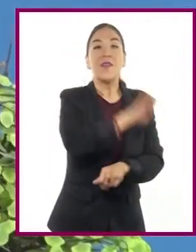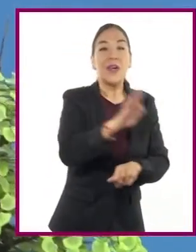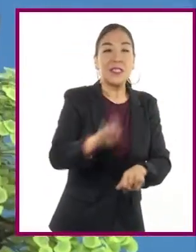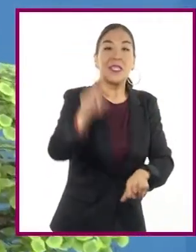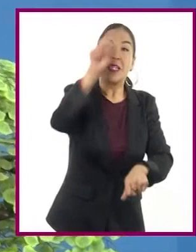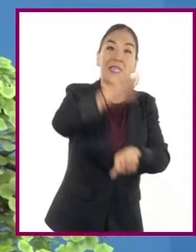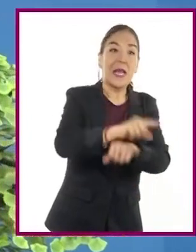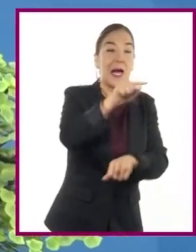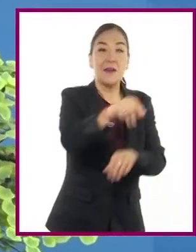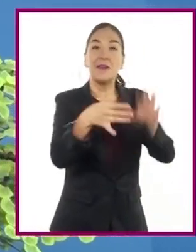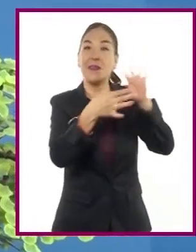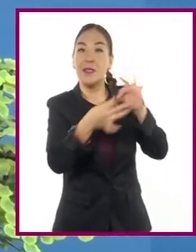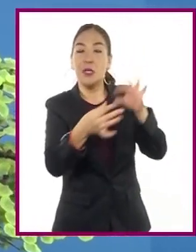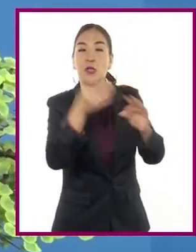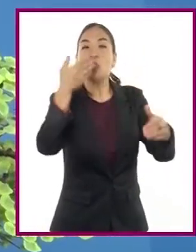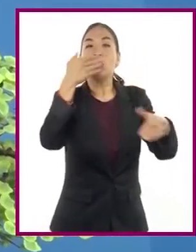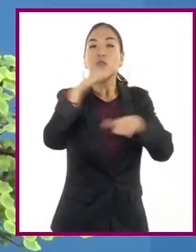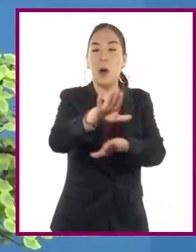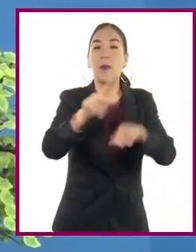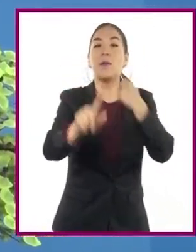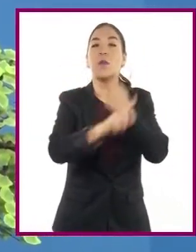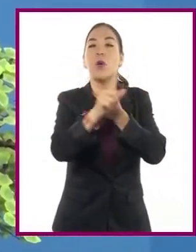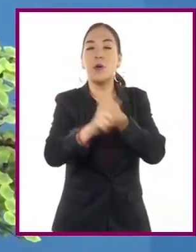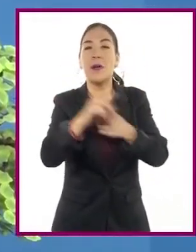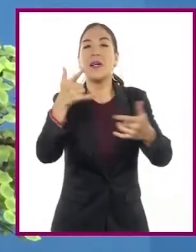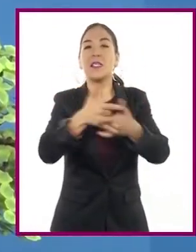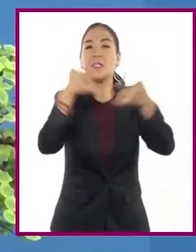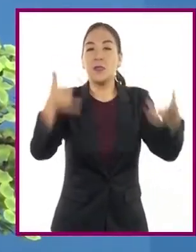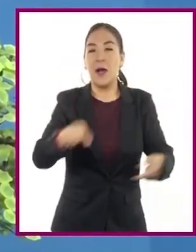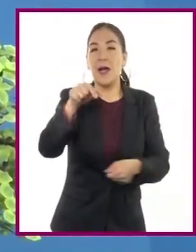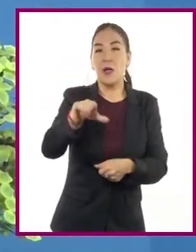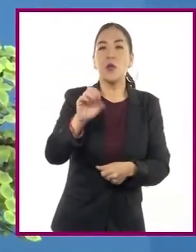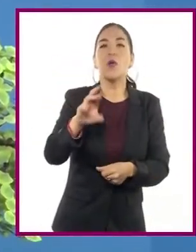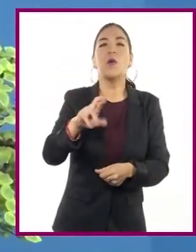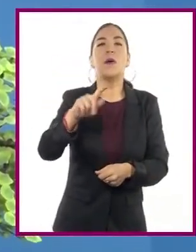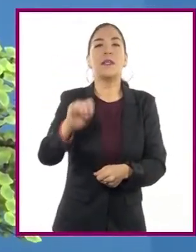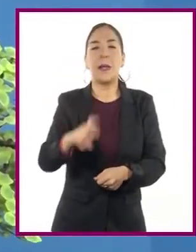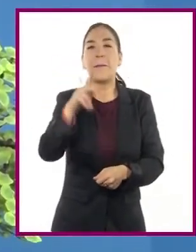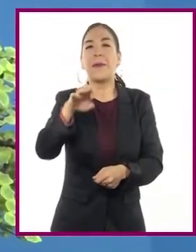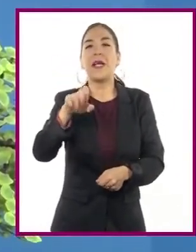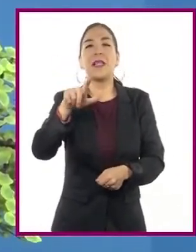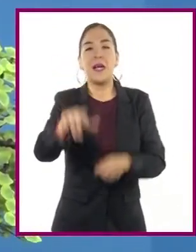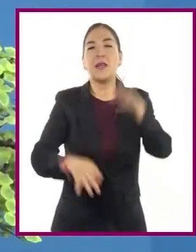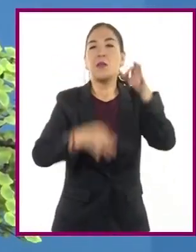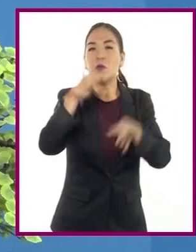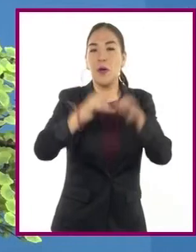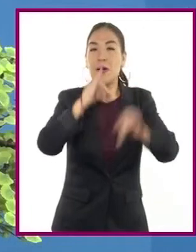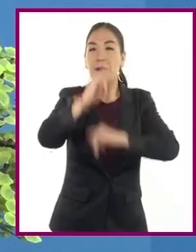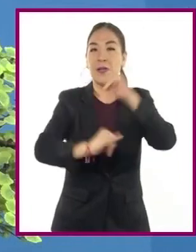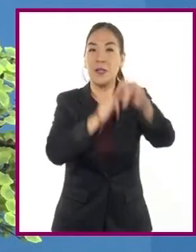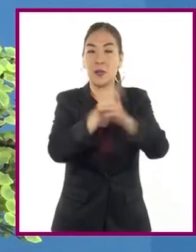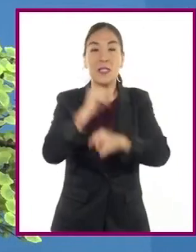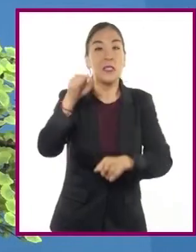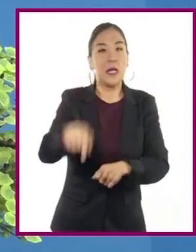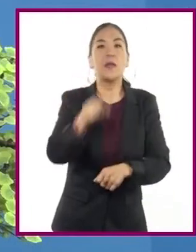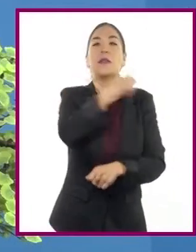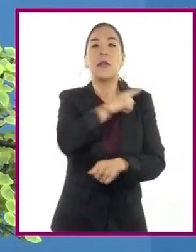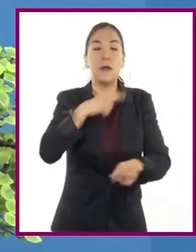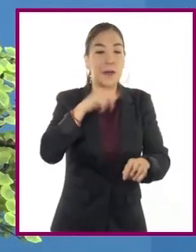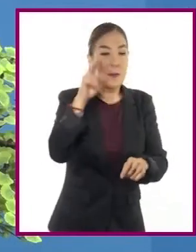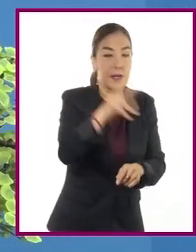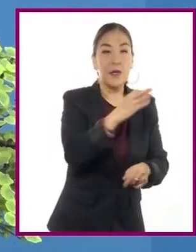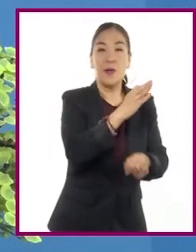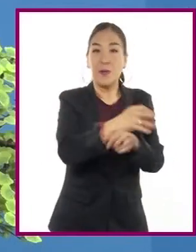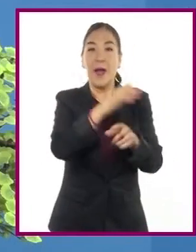las fechas que hablan sobre el proceso histórico de la Corte Penal Internacional. Si no logran obtener toda la información en